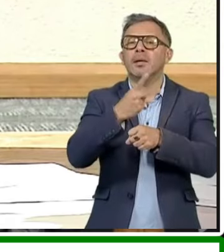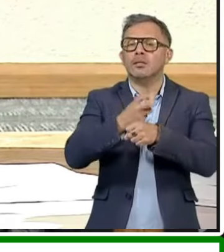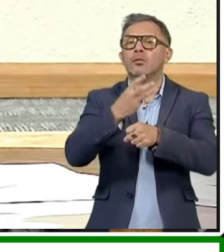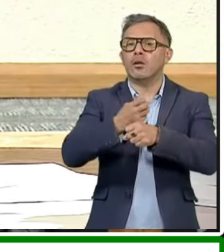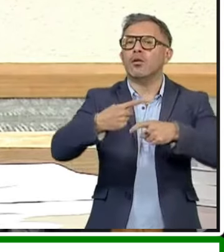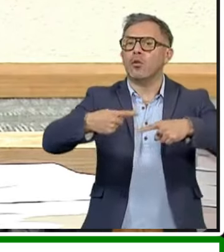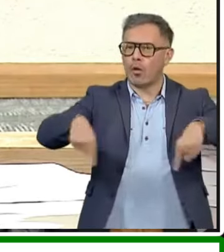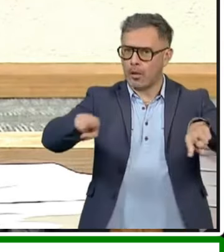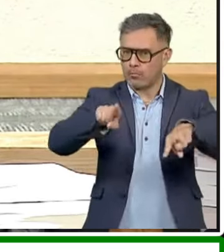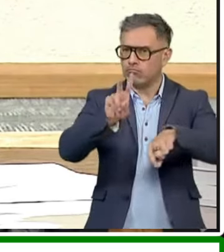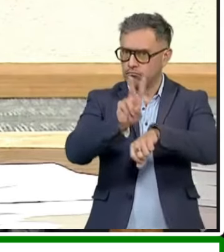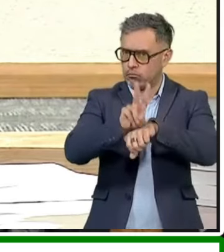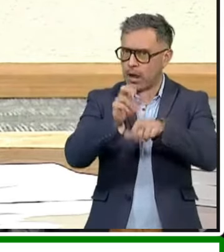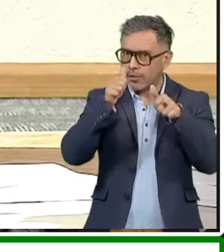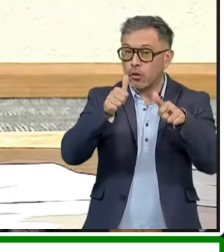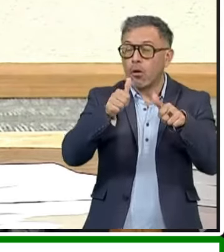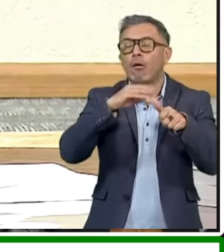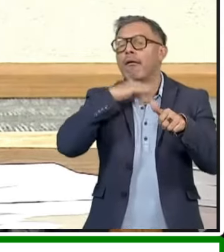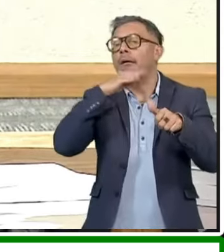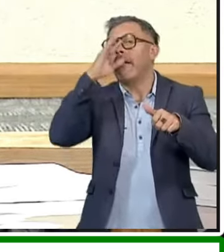estas circunstancias. Adelante,